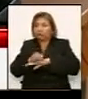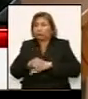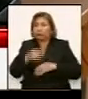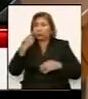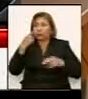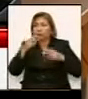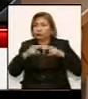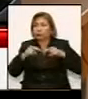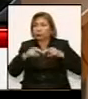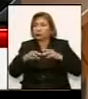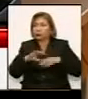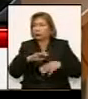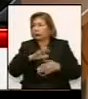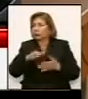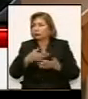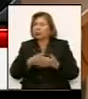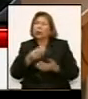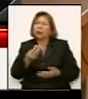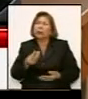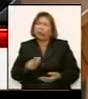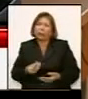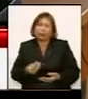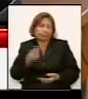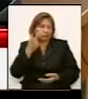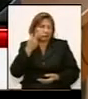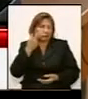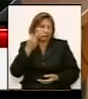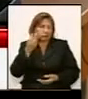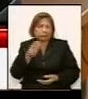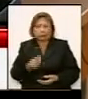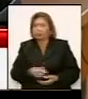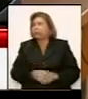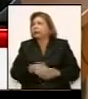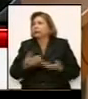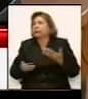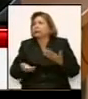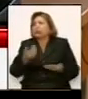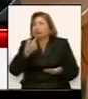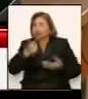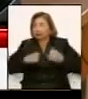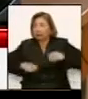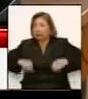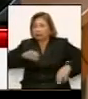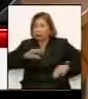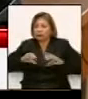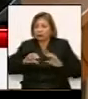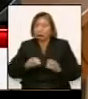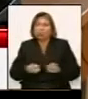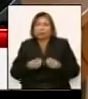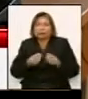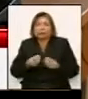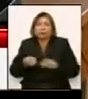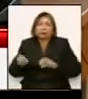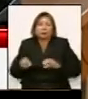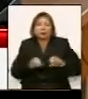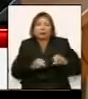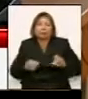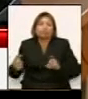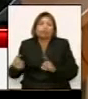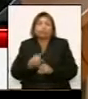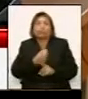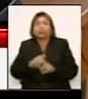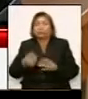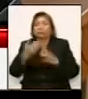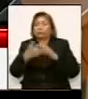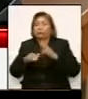creemos que todavía un poco conocemos muy poco cómo son estas dinámicas cómo se están generando estas violencias o